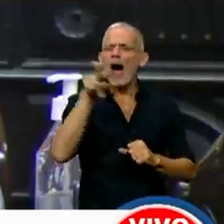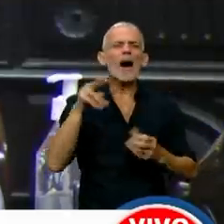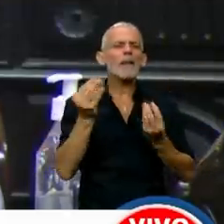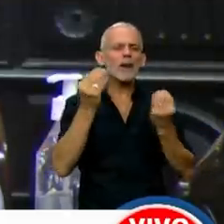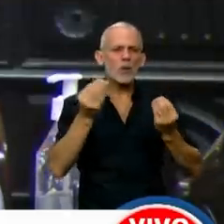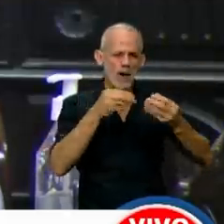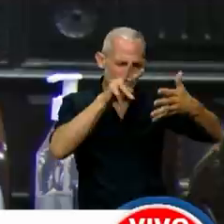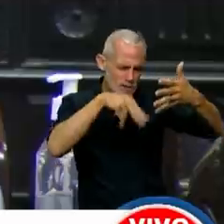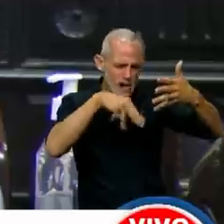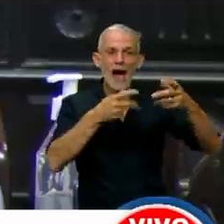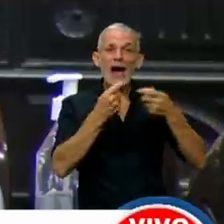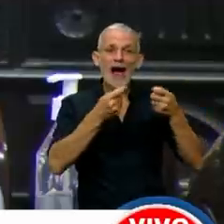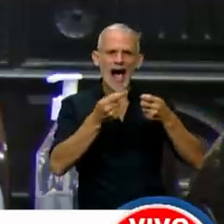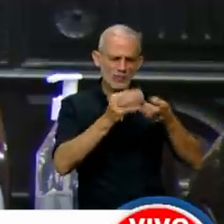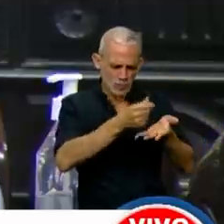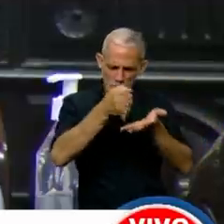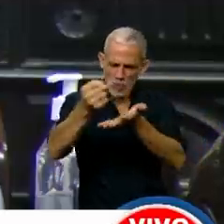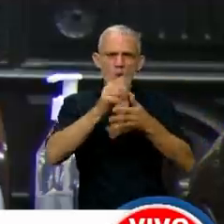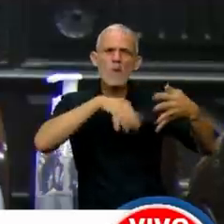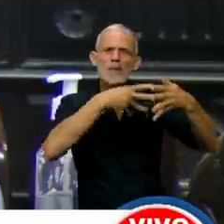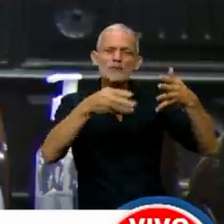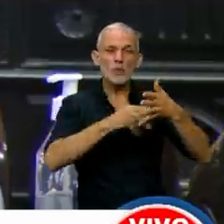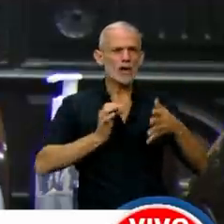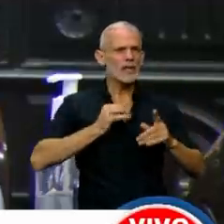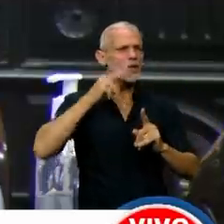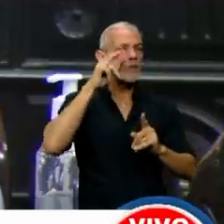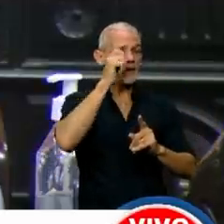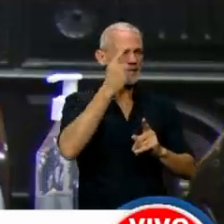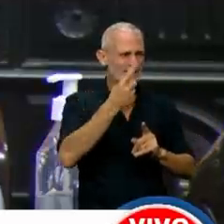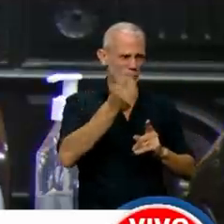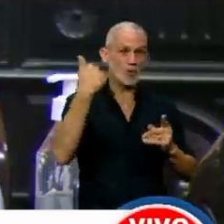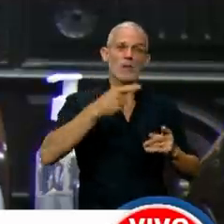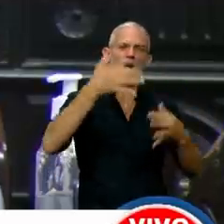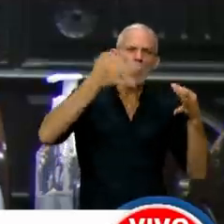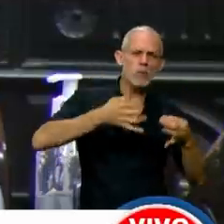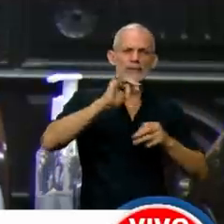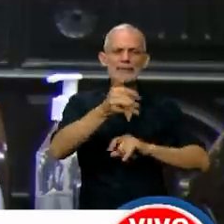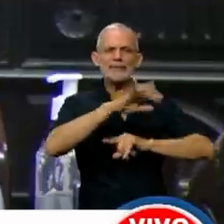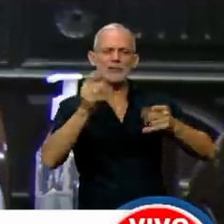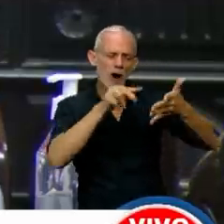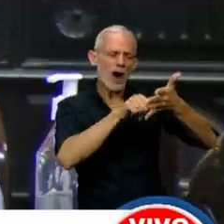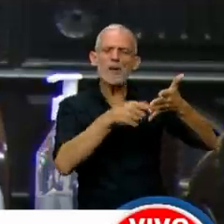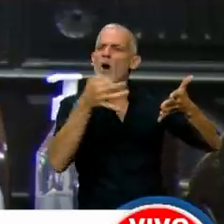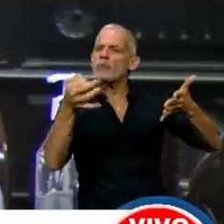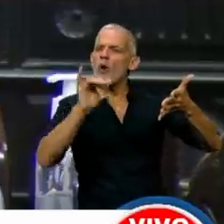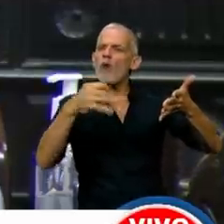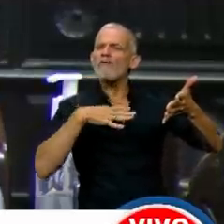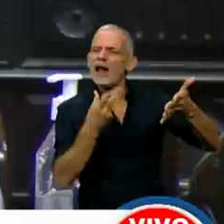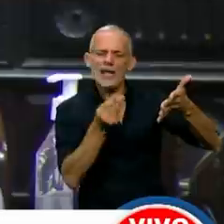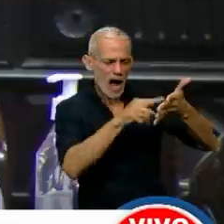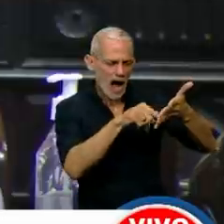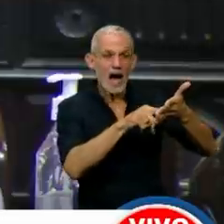los gastos y las partidas del presupuesto 2021 si se habían cumplido sino además de observar